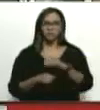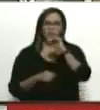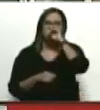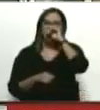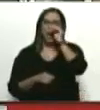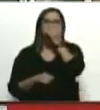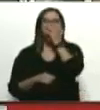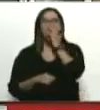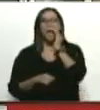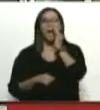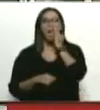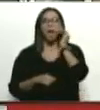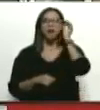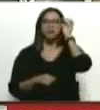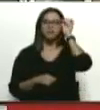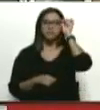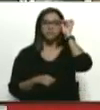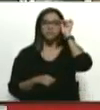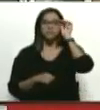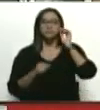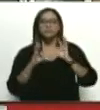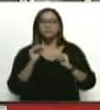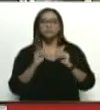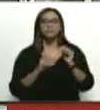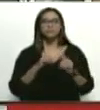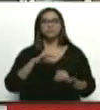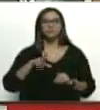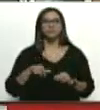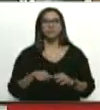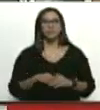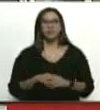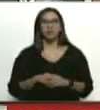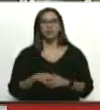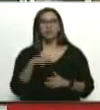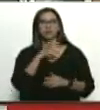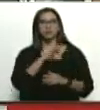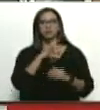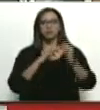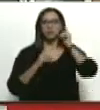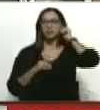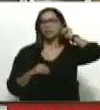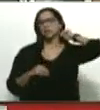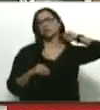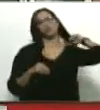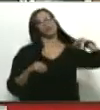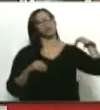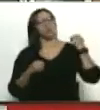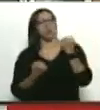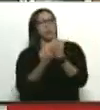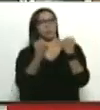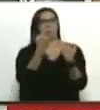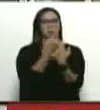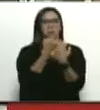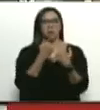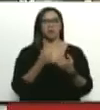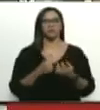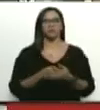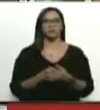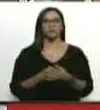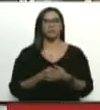Ninguno tiene moral para hablar de corrupción. Una sociedad de cómplices. Bueno, no solo practicada, sino